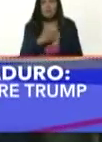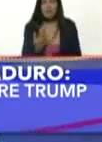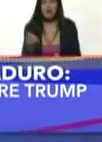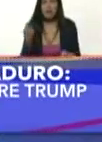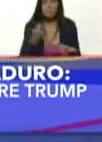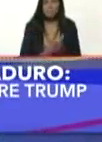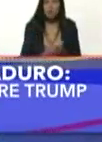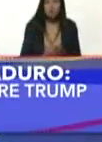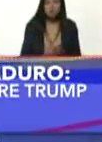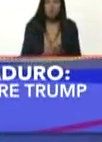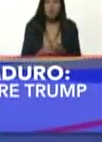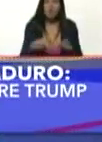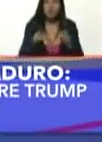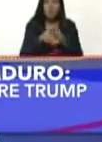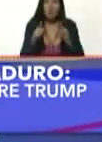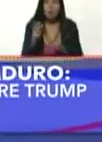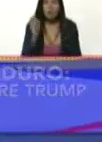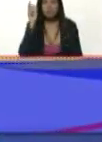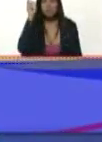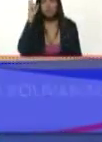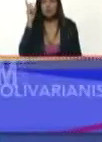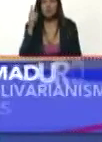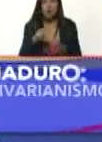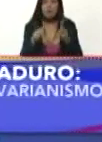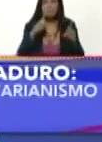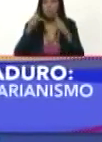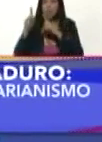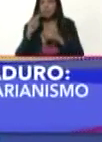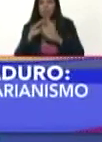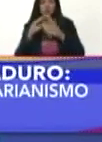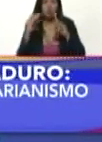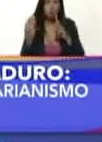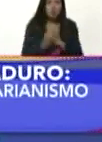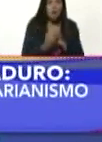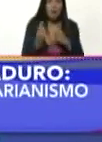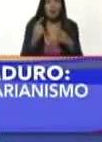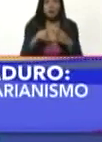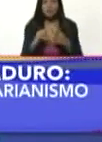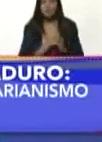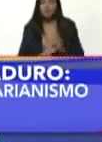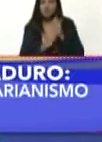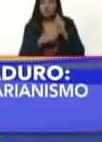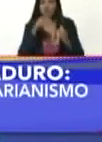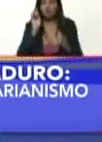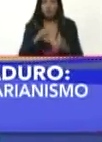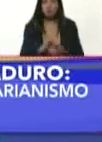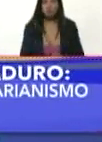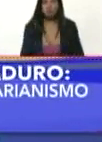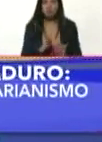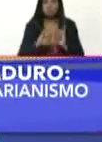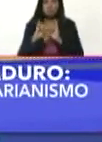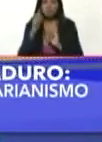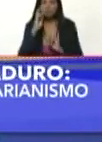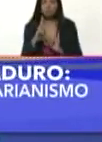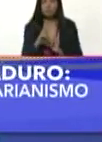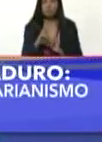aportes teóricos, ideológicos, políticos, culturales, doctrinarios, para que ustedes vean